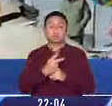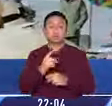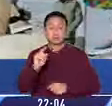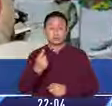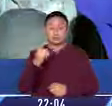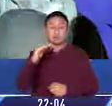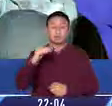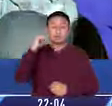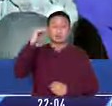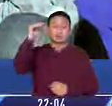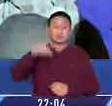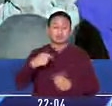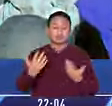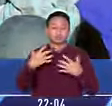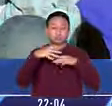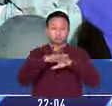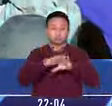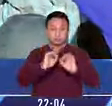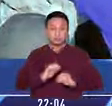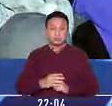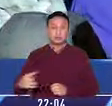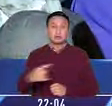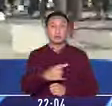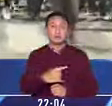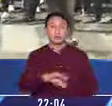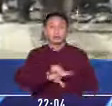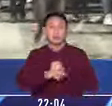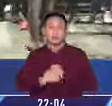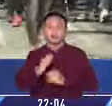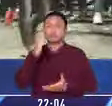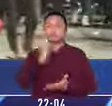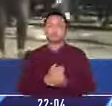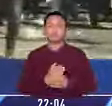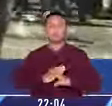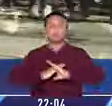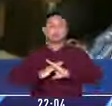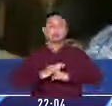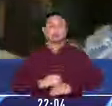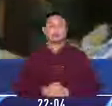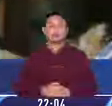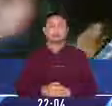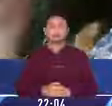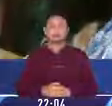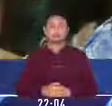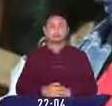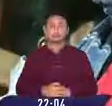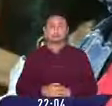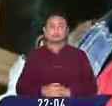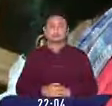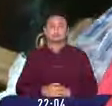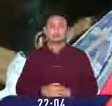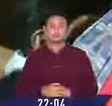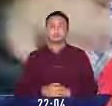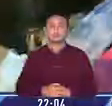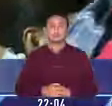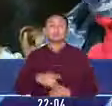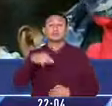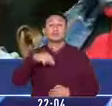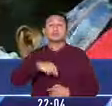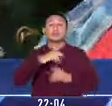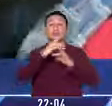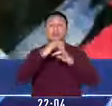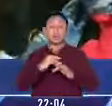segundo grado se han articulado para combatir de esta manera a la delincuencia. Que con Bolívar, que con